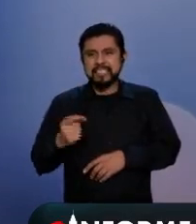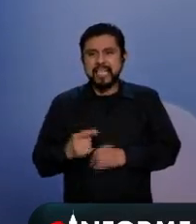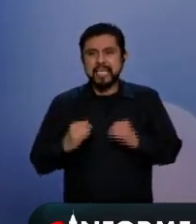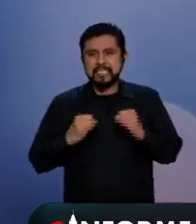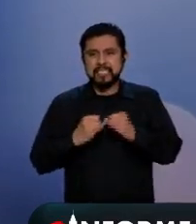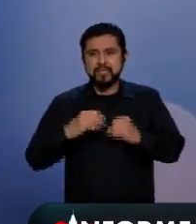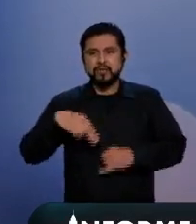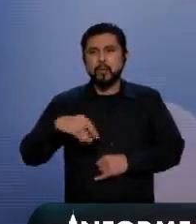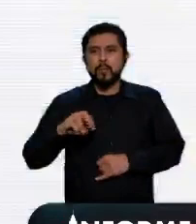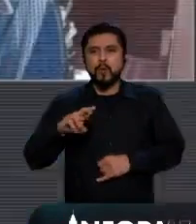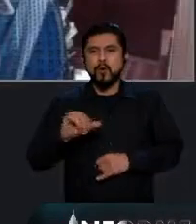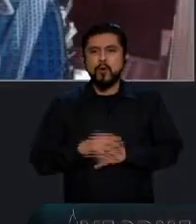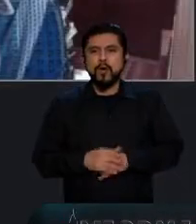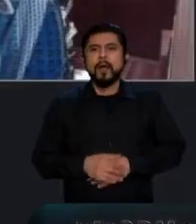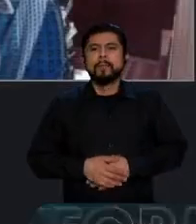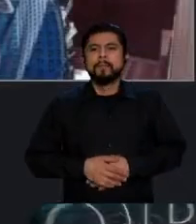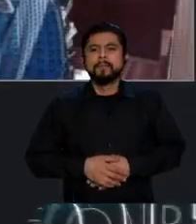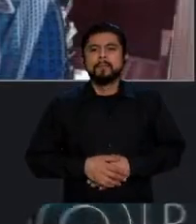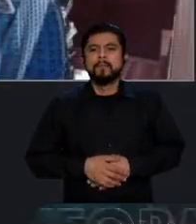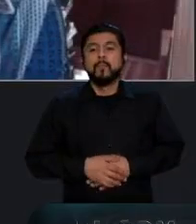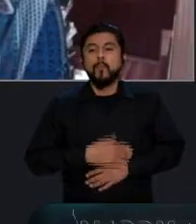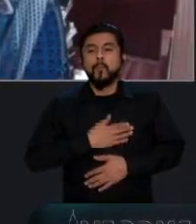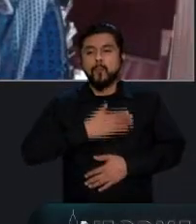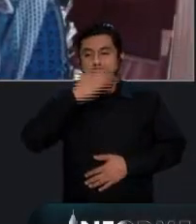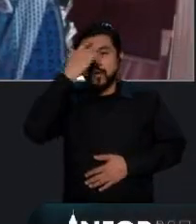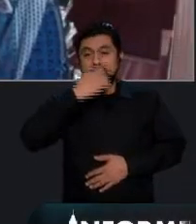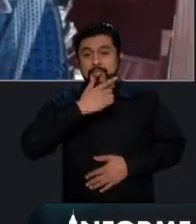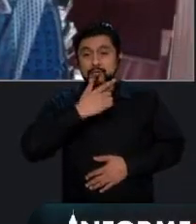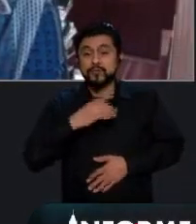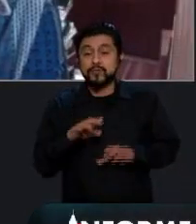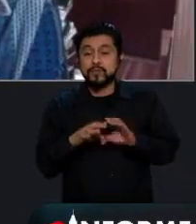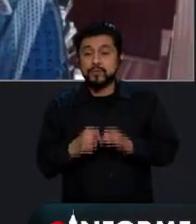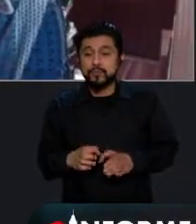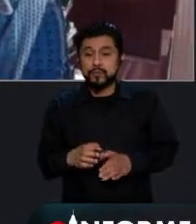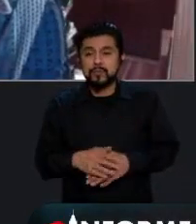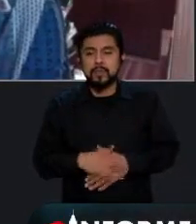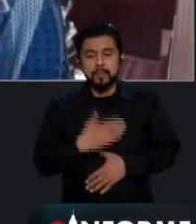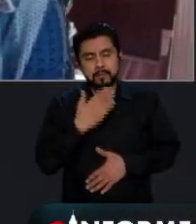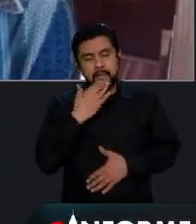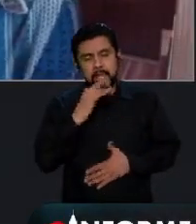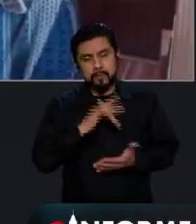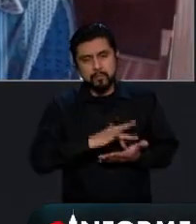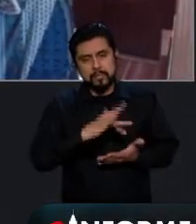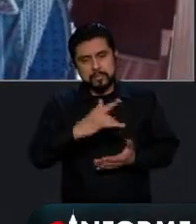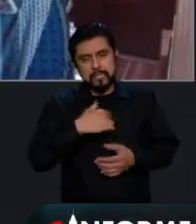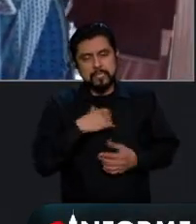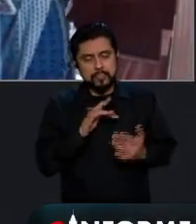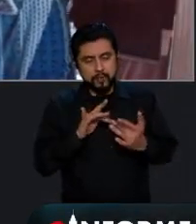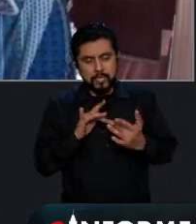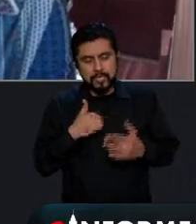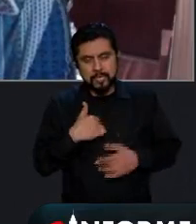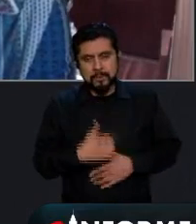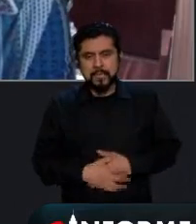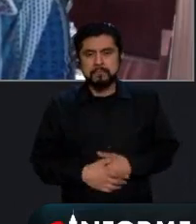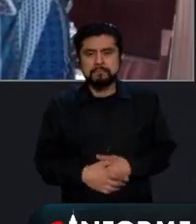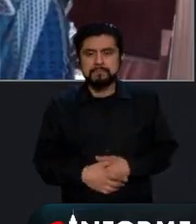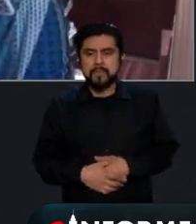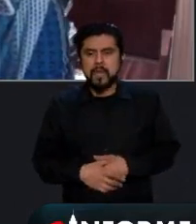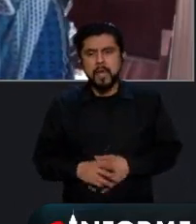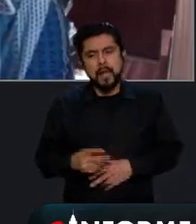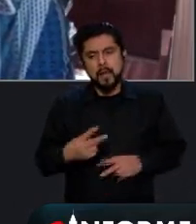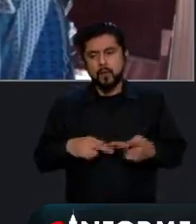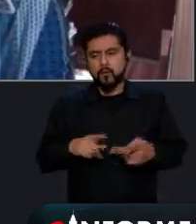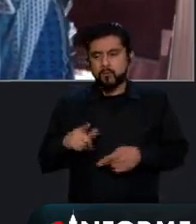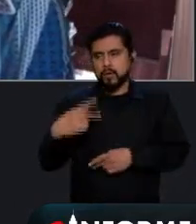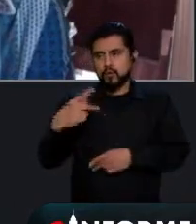Instituto Mora. Doctora, ¿qué tal? Muy buenas noches, ¿cómo está? ¿Qué tal? Buenas noches. Gracias por contactarme. No, al contrario, gracias por su